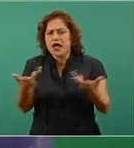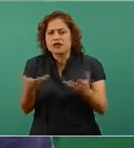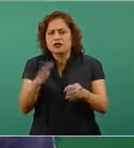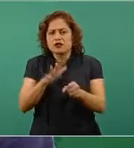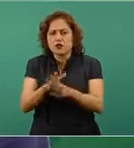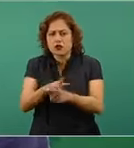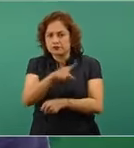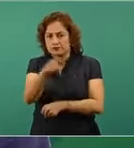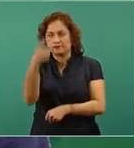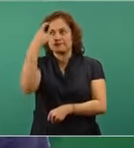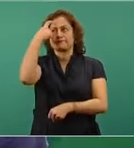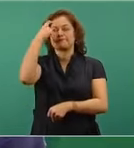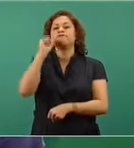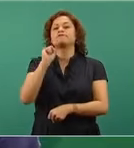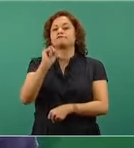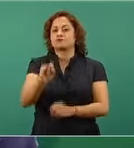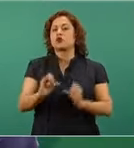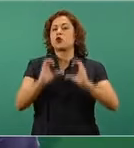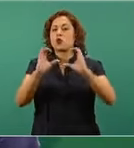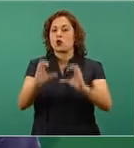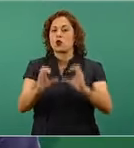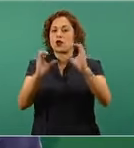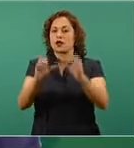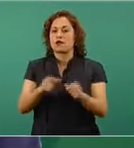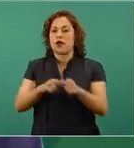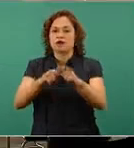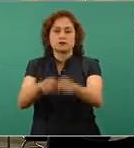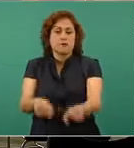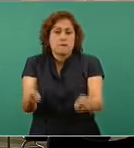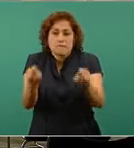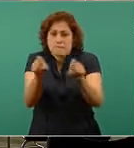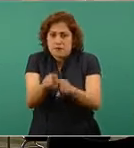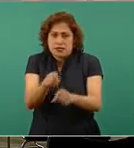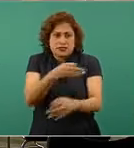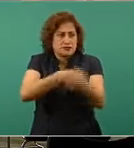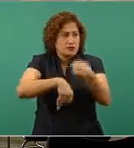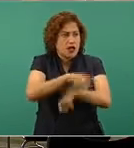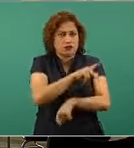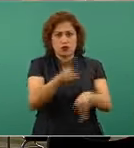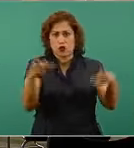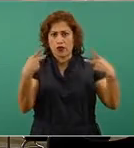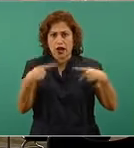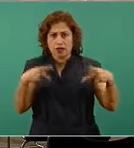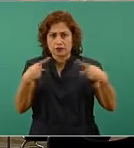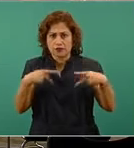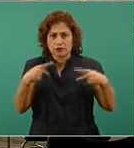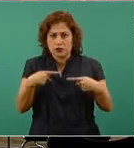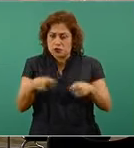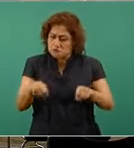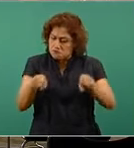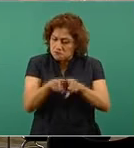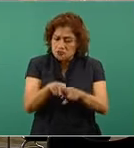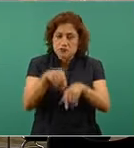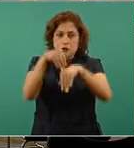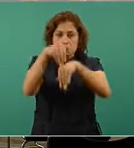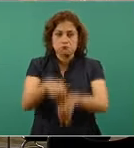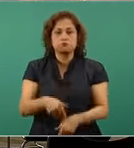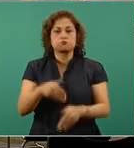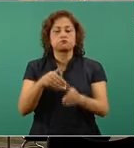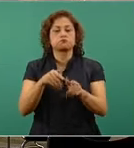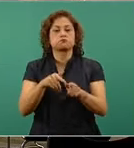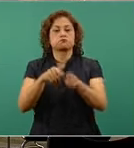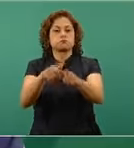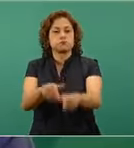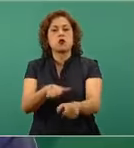y utilizar las mismas medidas convencionales que estamos usando quienes no hemos sido vacunados.